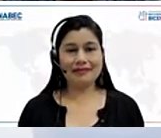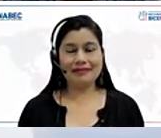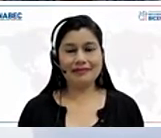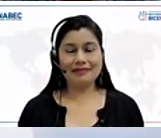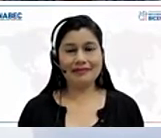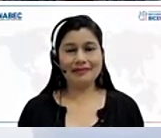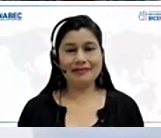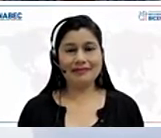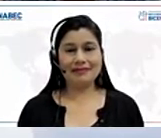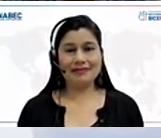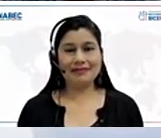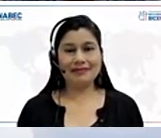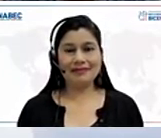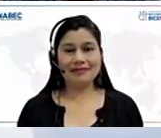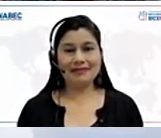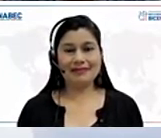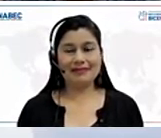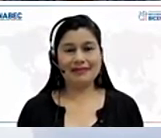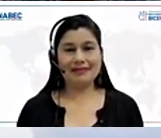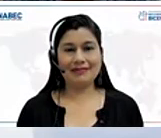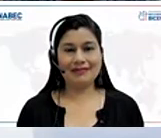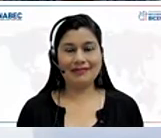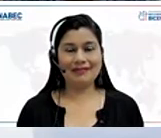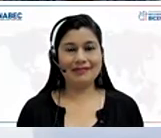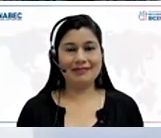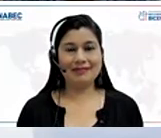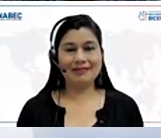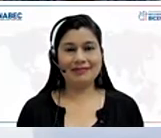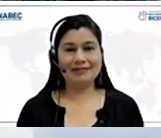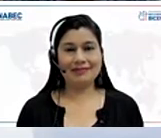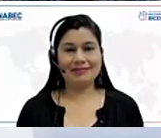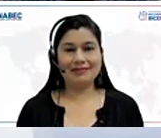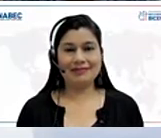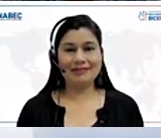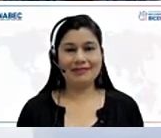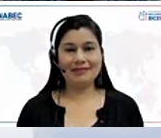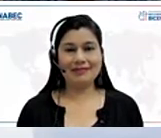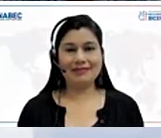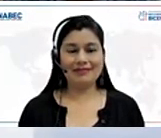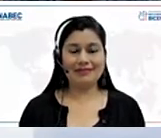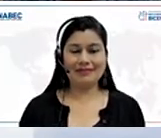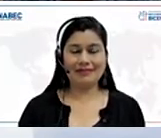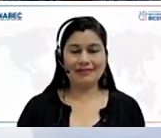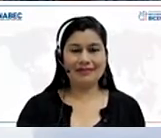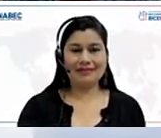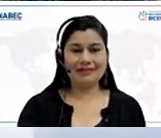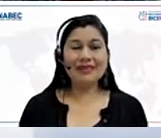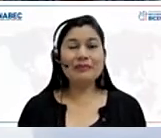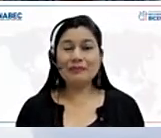de Perú y Japón, sea más factible su selección. Pero sí, no se le impide, solamente es un tema de